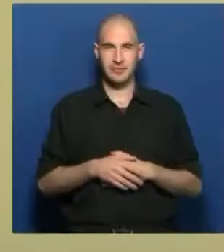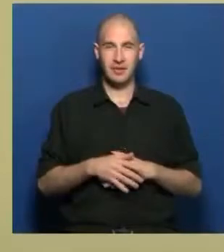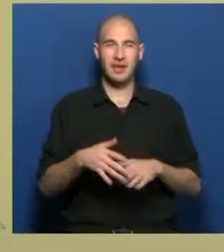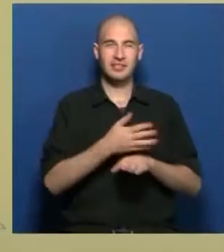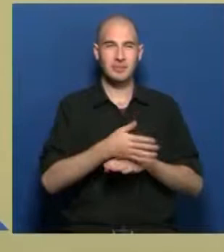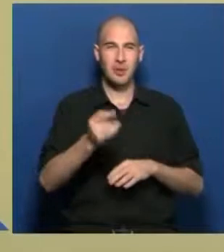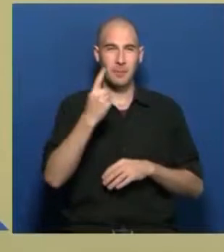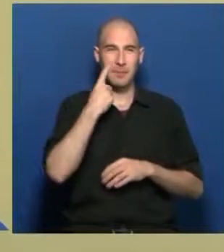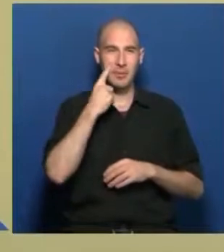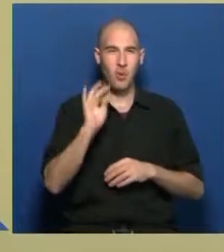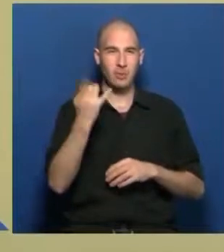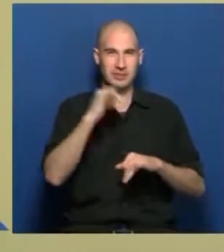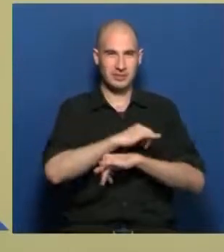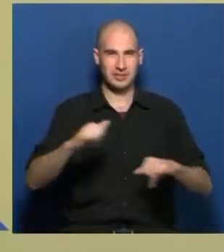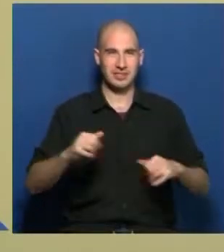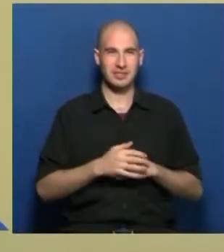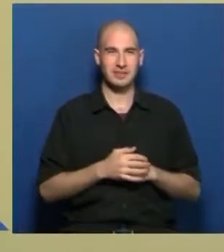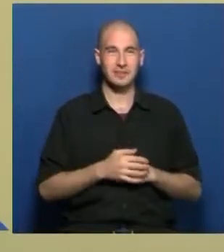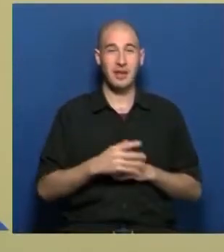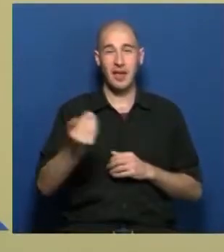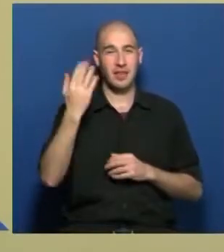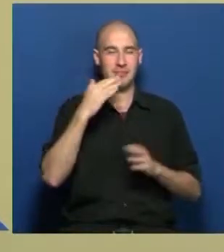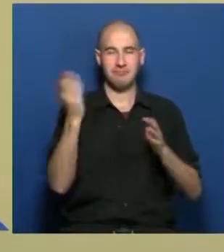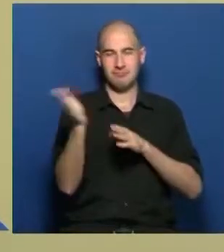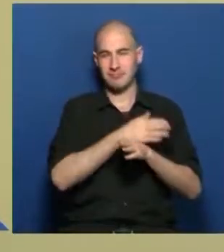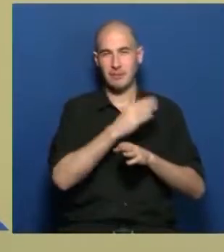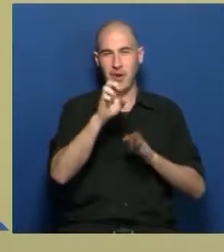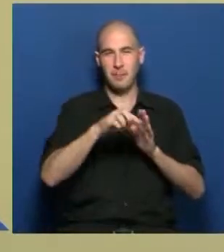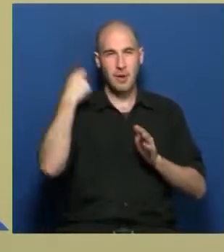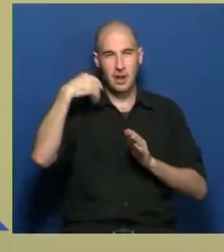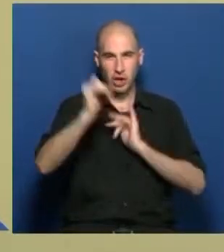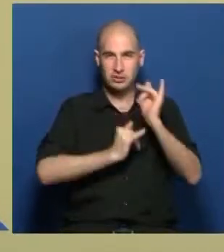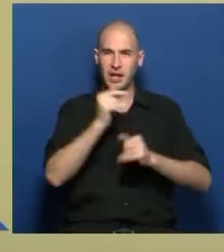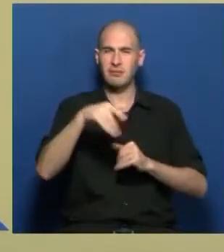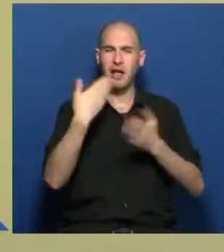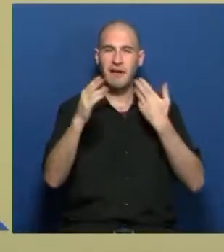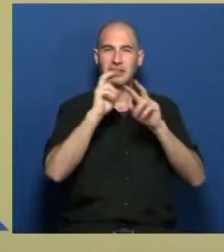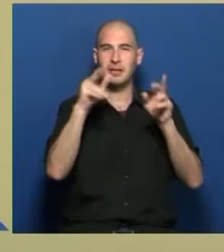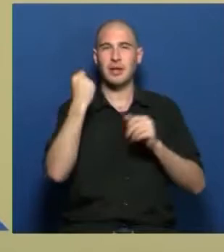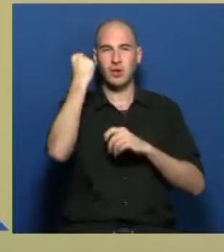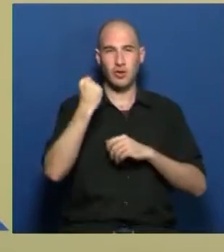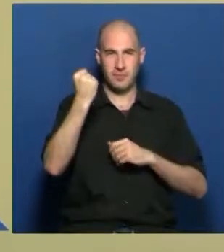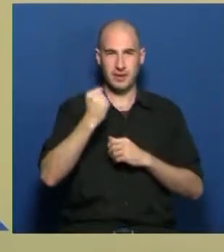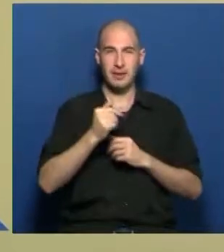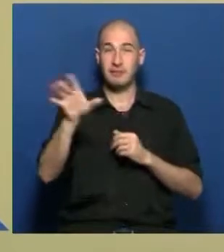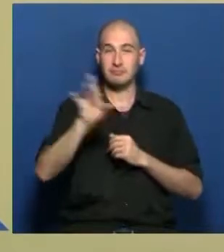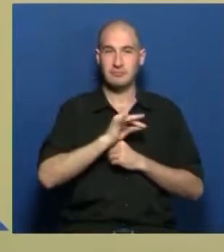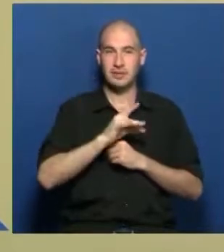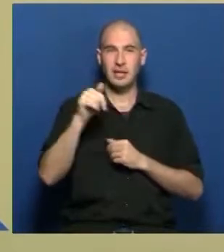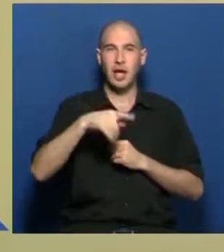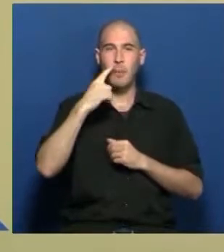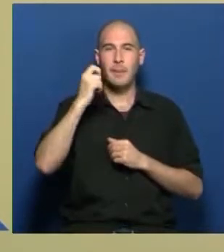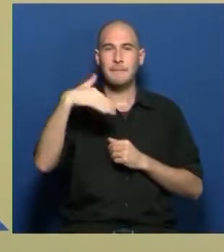Seguimos en vivo en Unidiversidad Noticias. Lo decía al principio del programa que íbamos a charlar sobre la economía y que íbamos a invitar